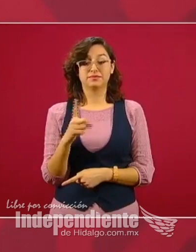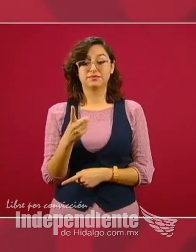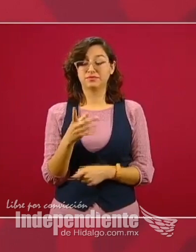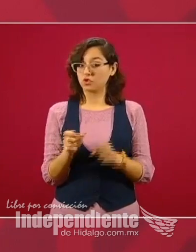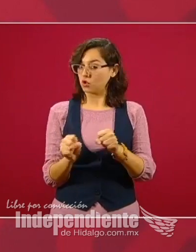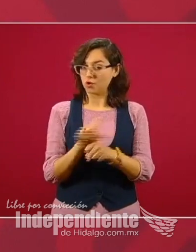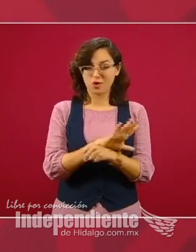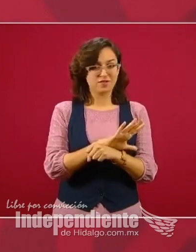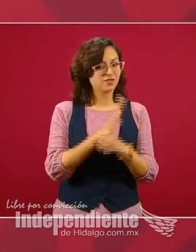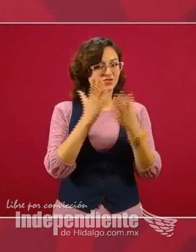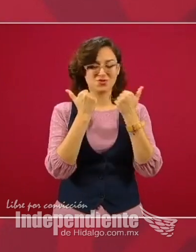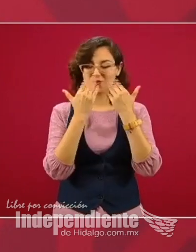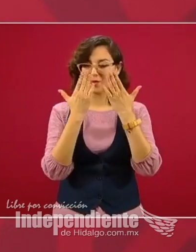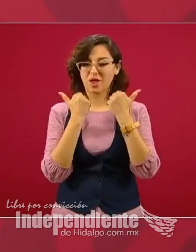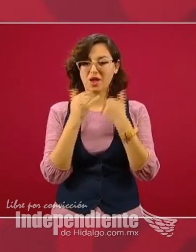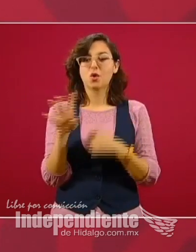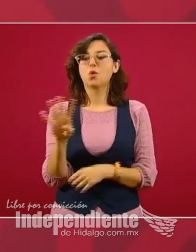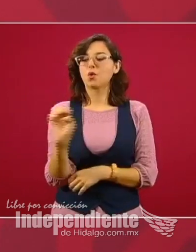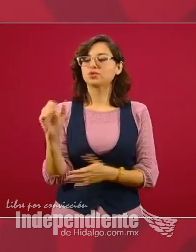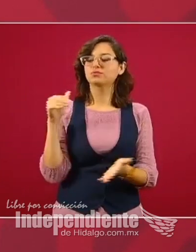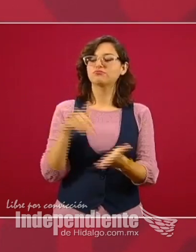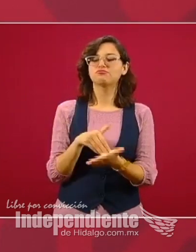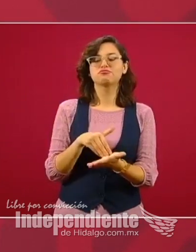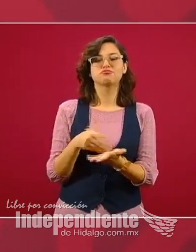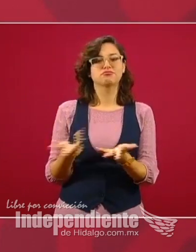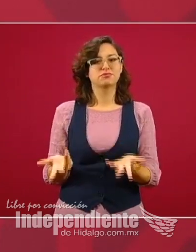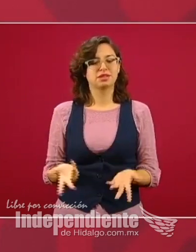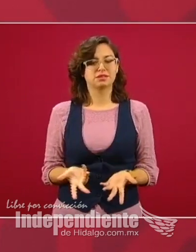coronavirus, 400 mil.